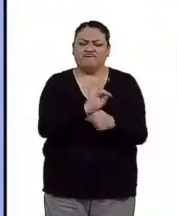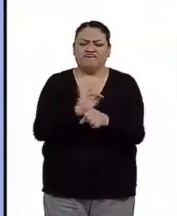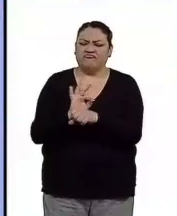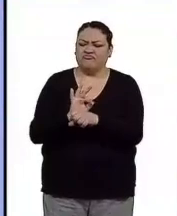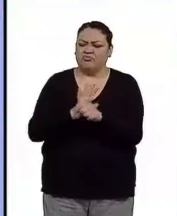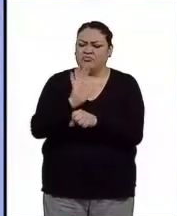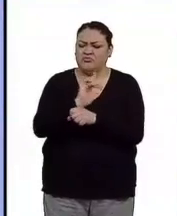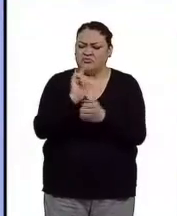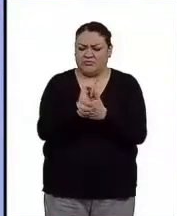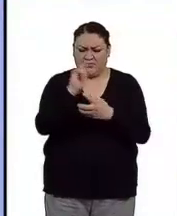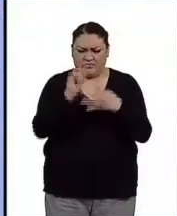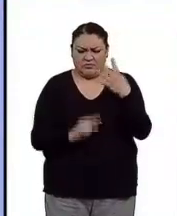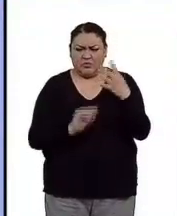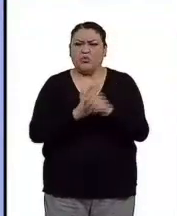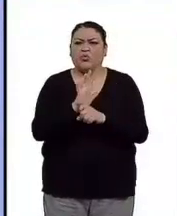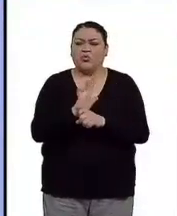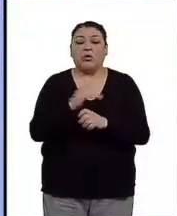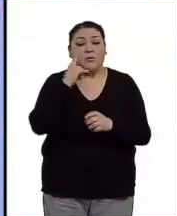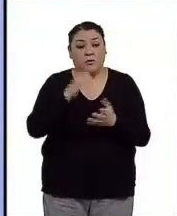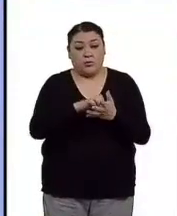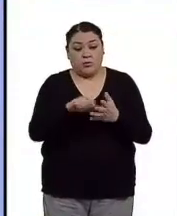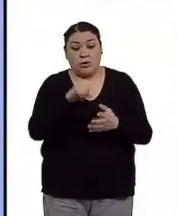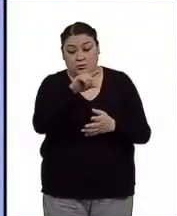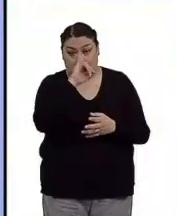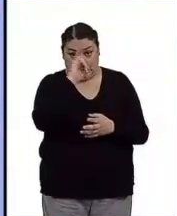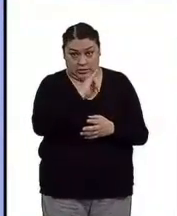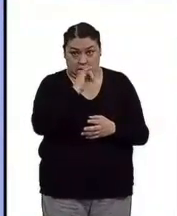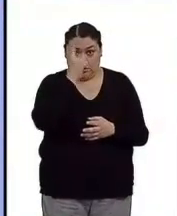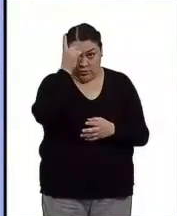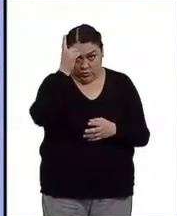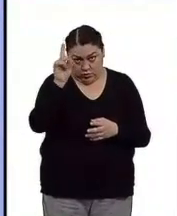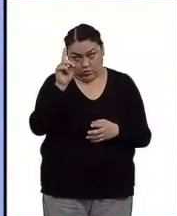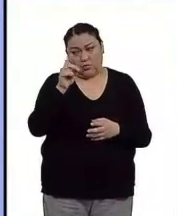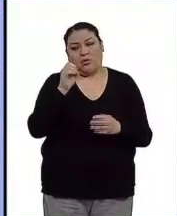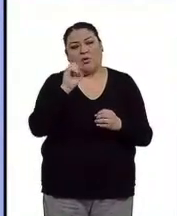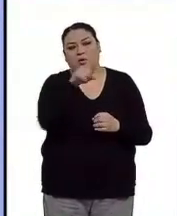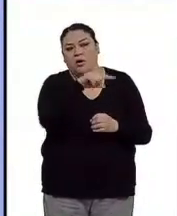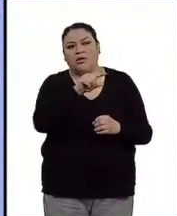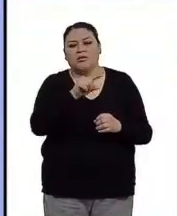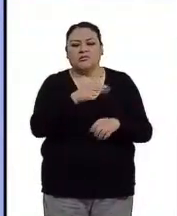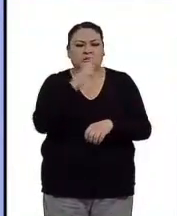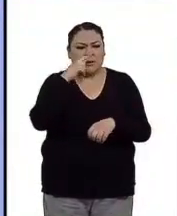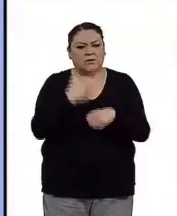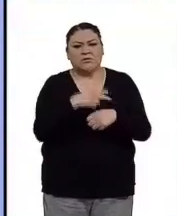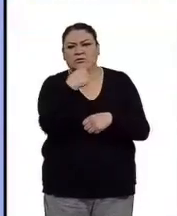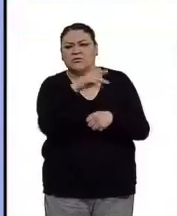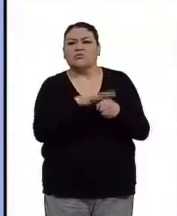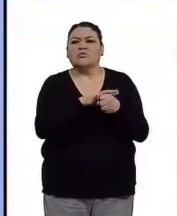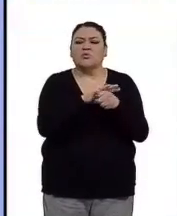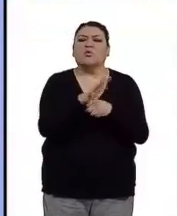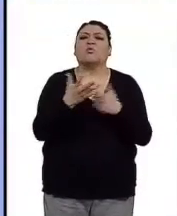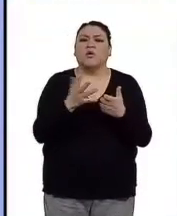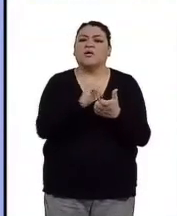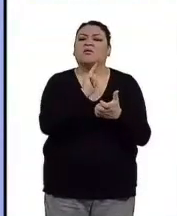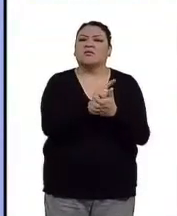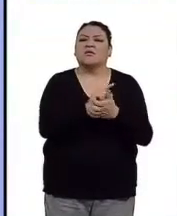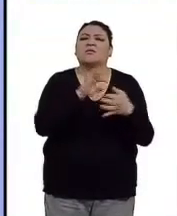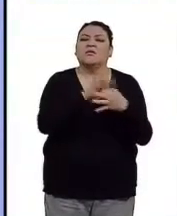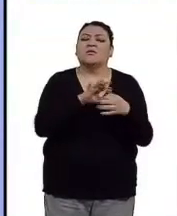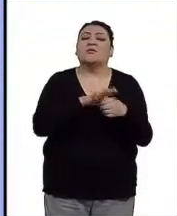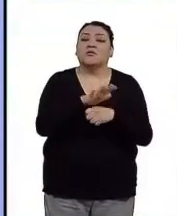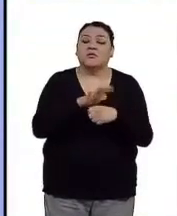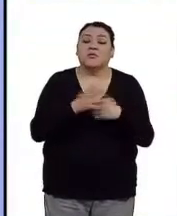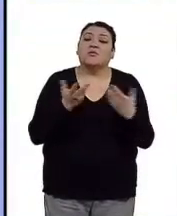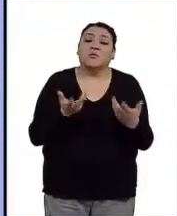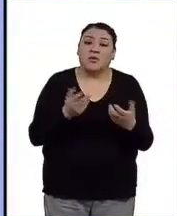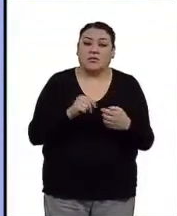un poquito más de qué obligaciones tendría la parte empleadora o cuándo se consideraría y con base en qué ordenamiento que se está cayendo